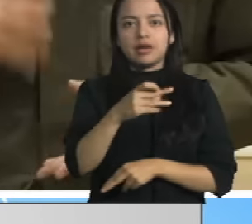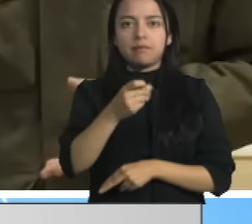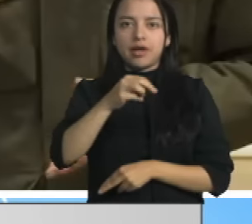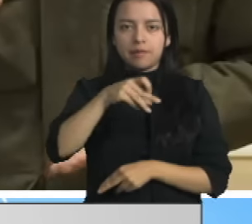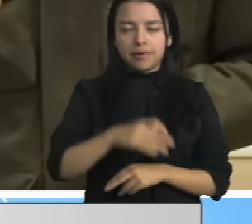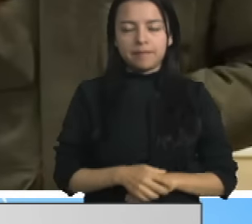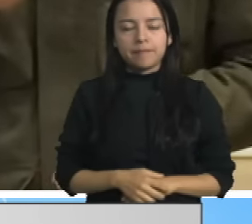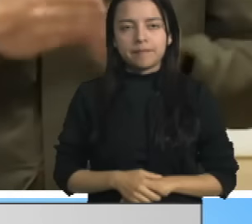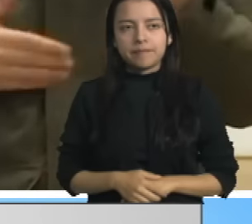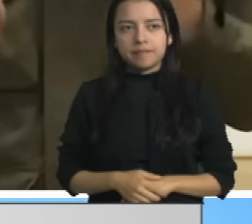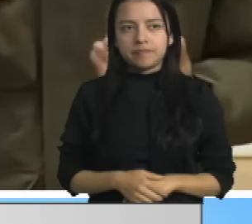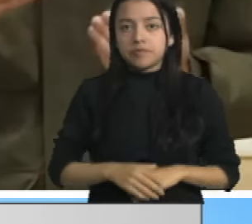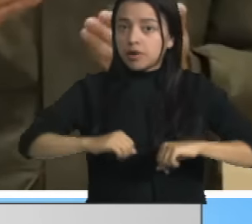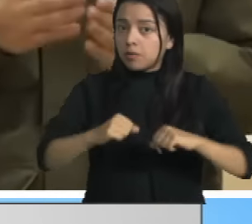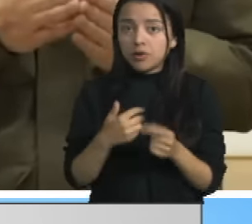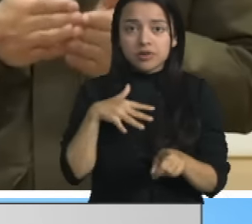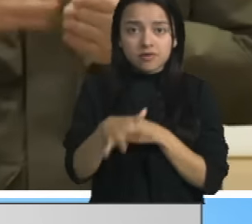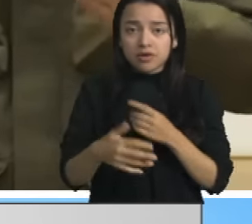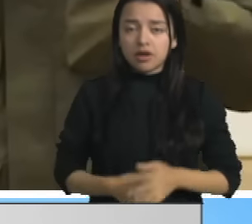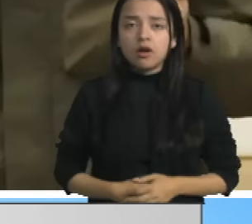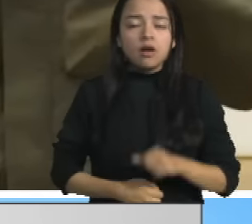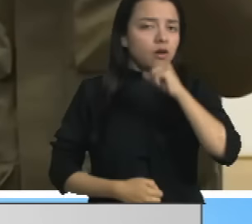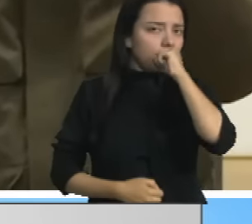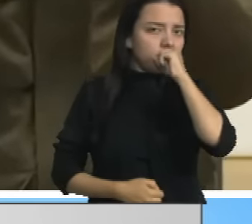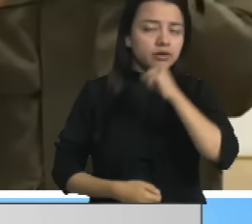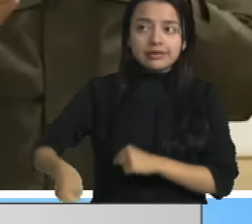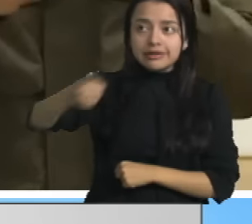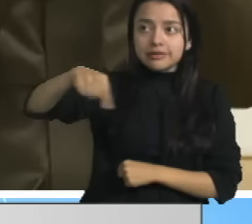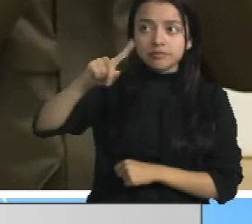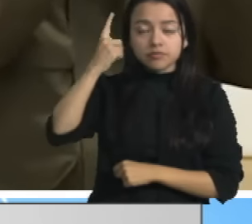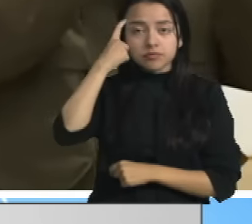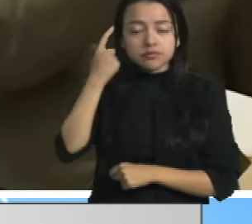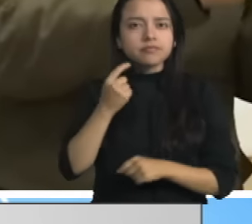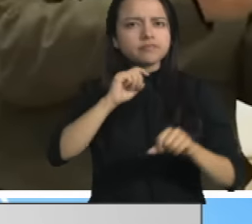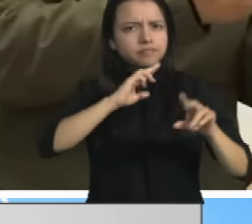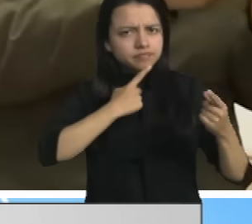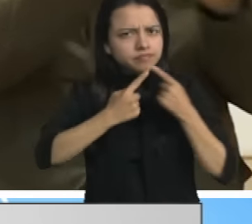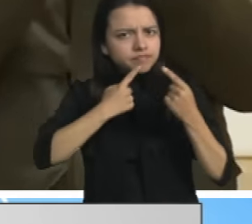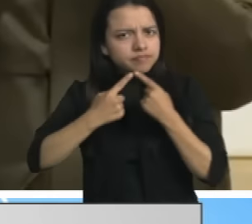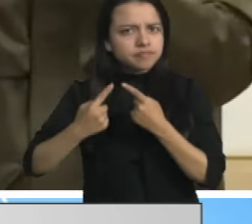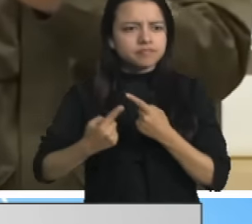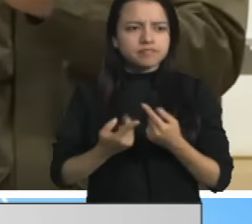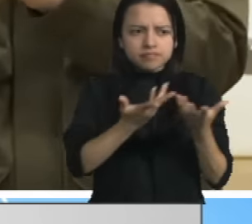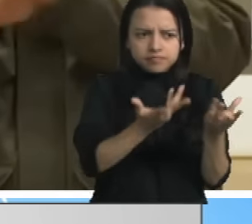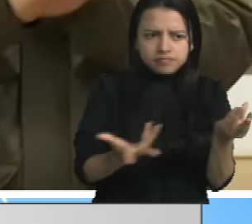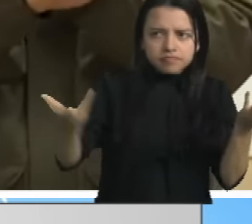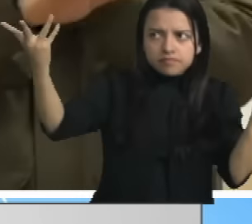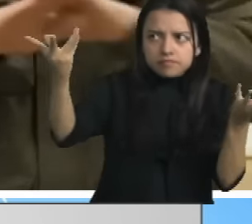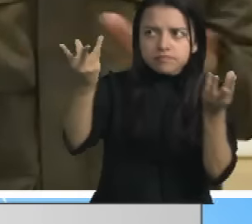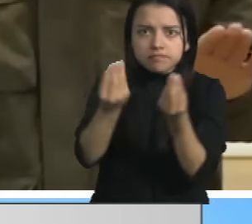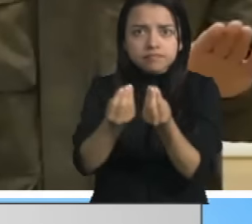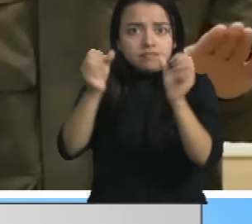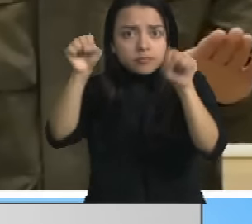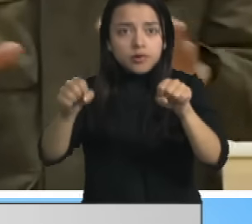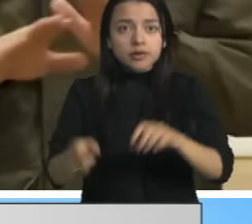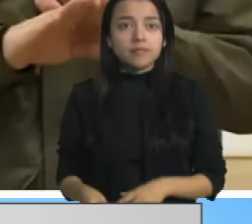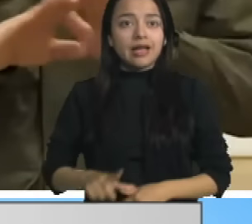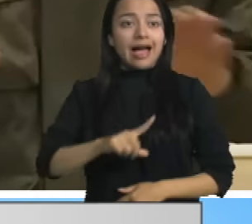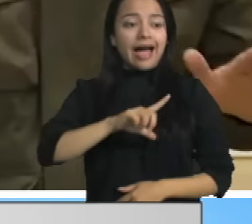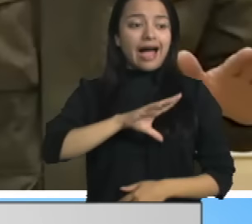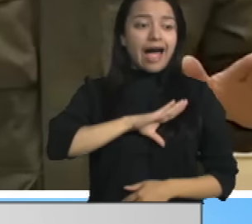Y es un paro que se puede resolver en el marco de una negociación que está en curso entre el gobierno nacional y los transportadores, donde los alcaldes y